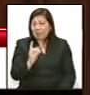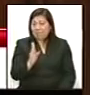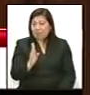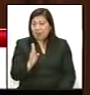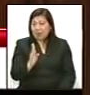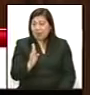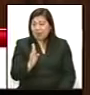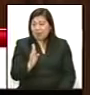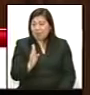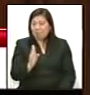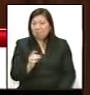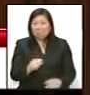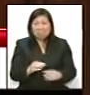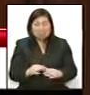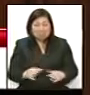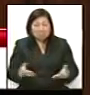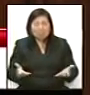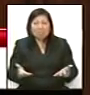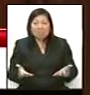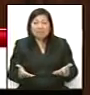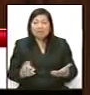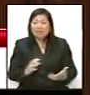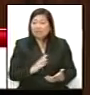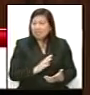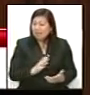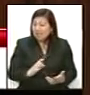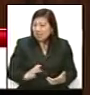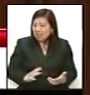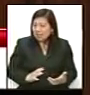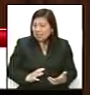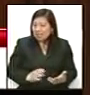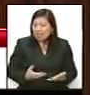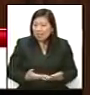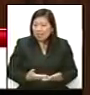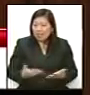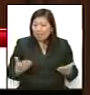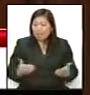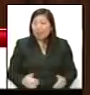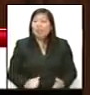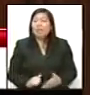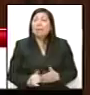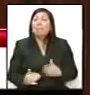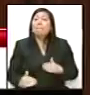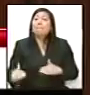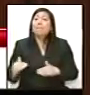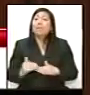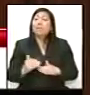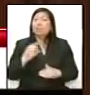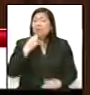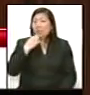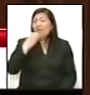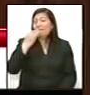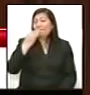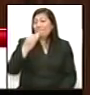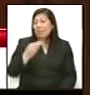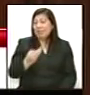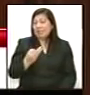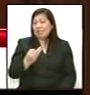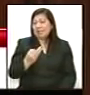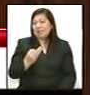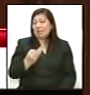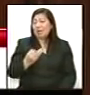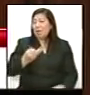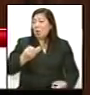las tribunas, desde el Estado, desde la prensa, que por encima está la verdad, por encima está